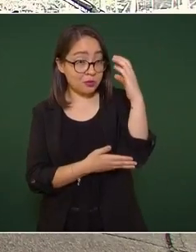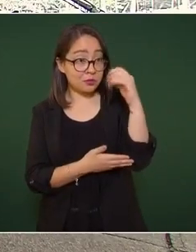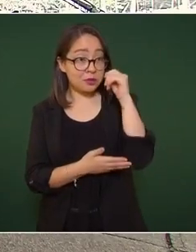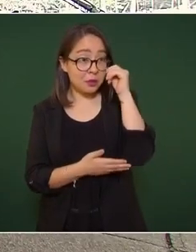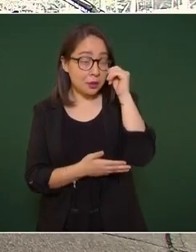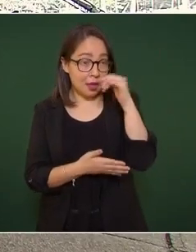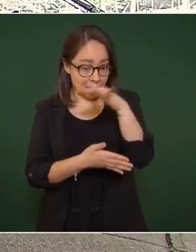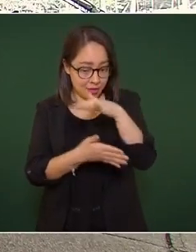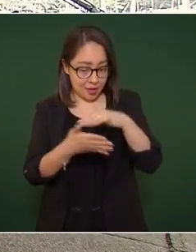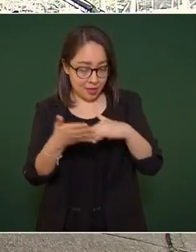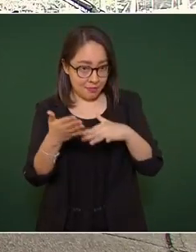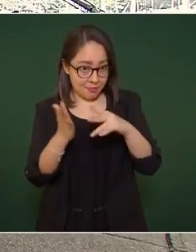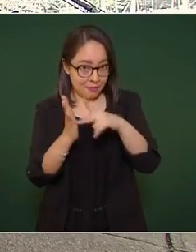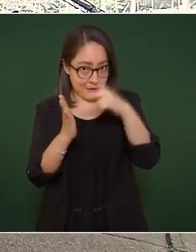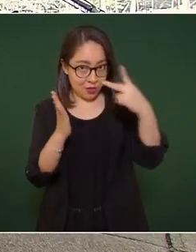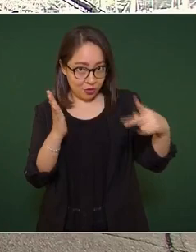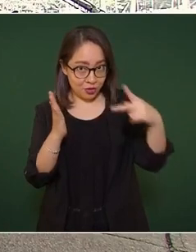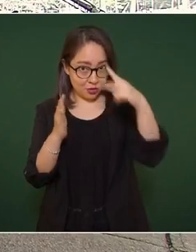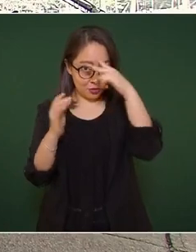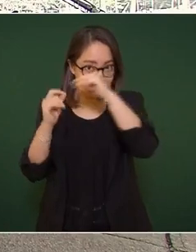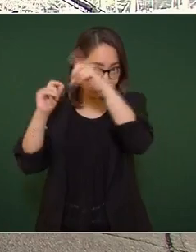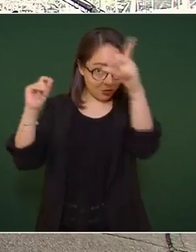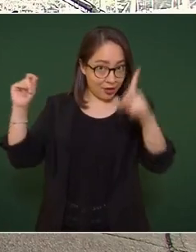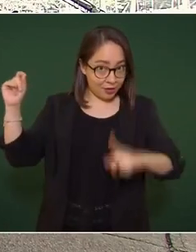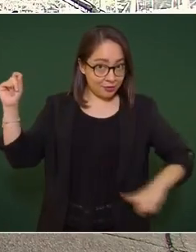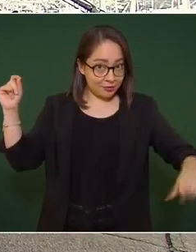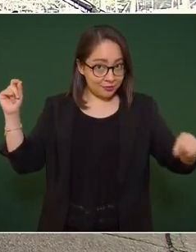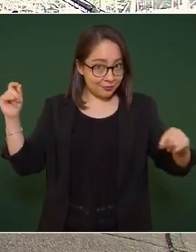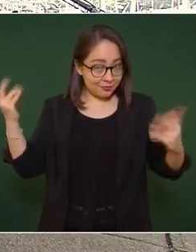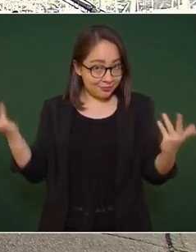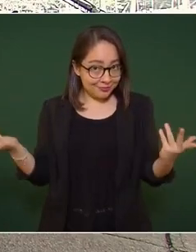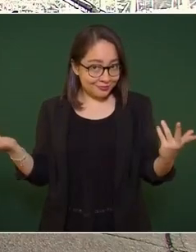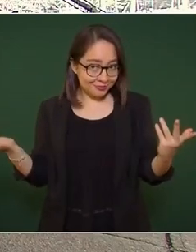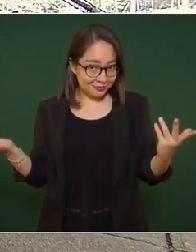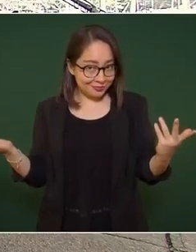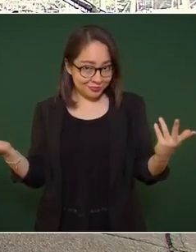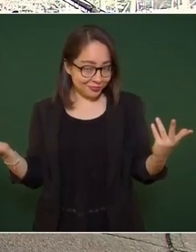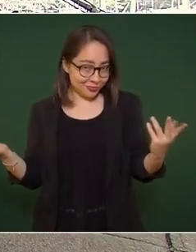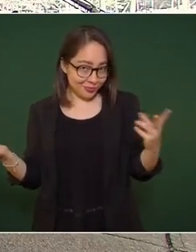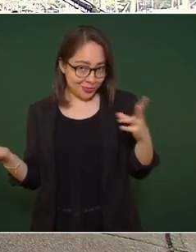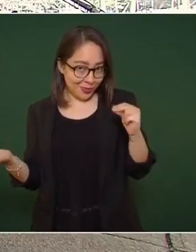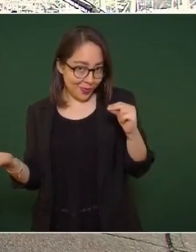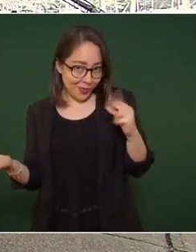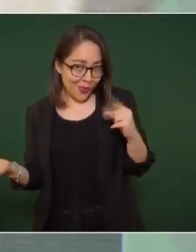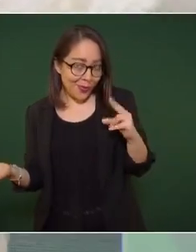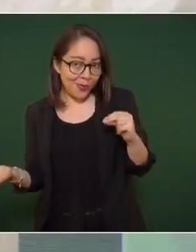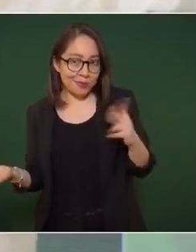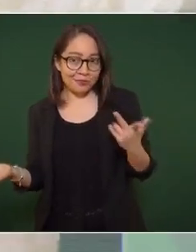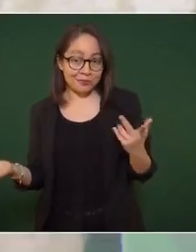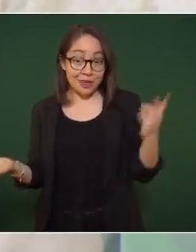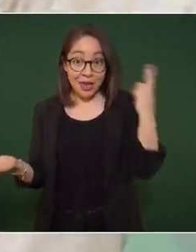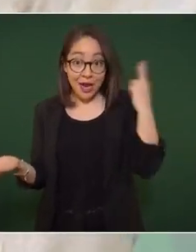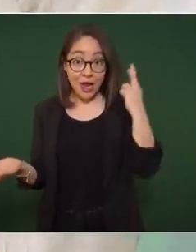periódicos nacionales? No, radio,